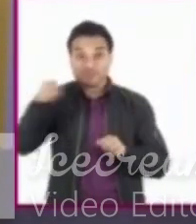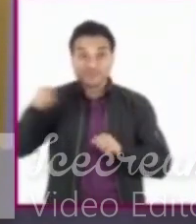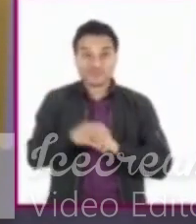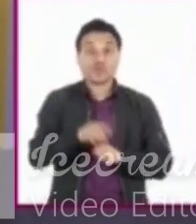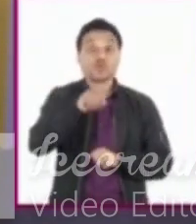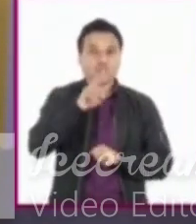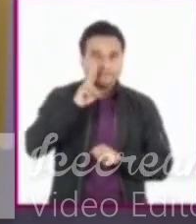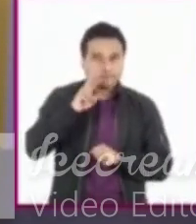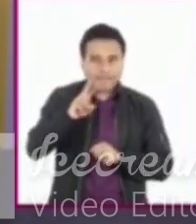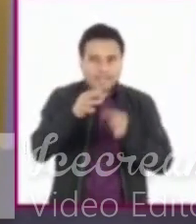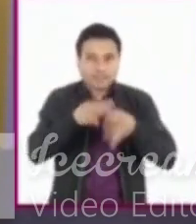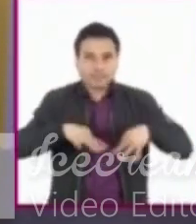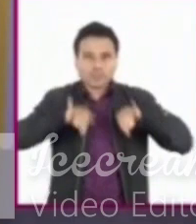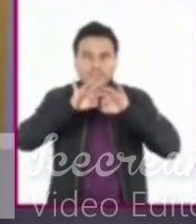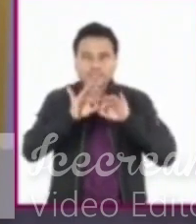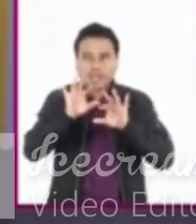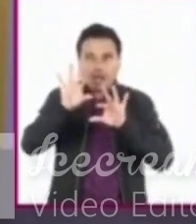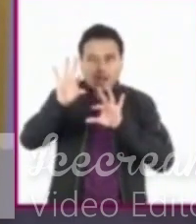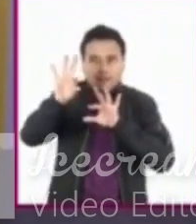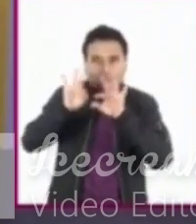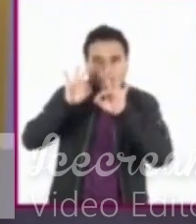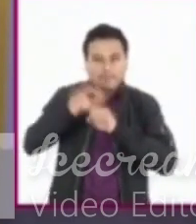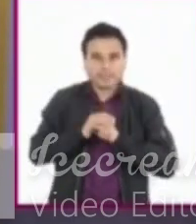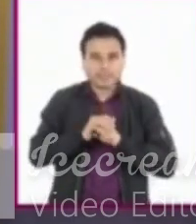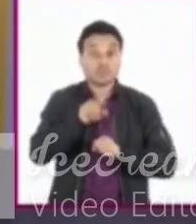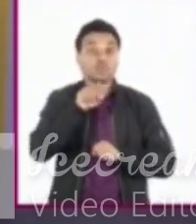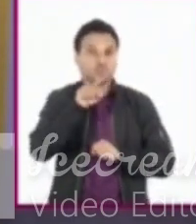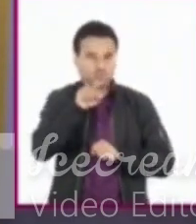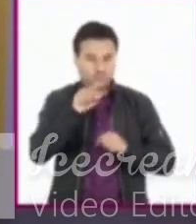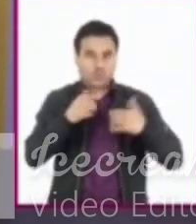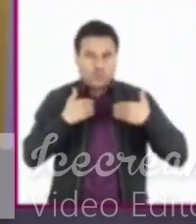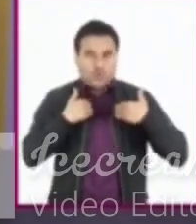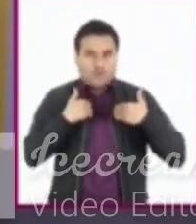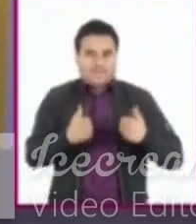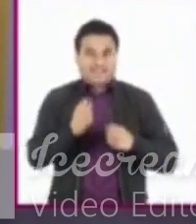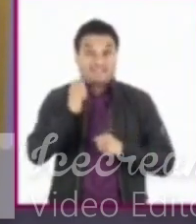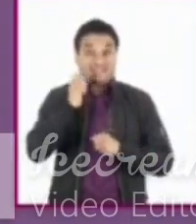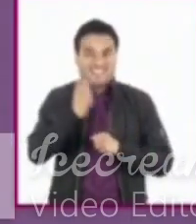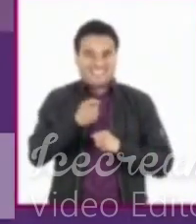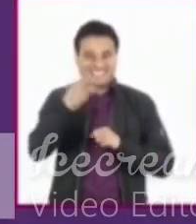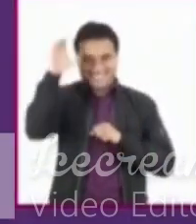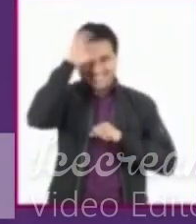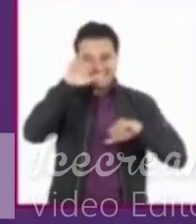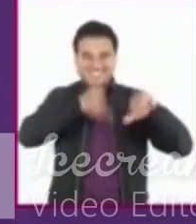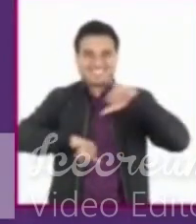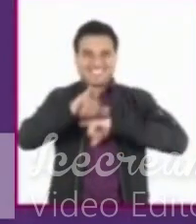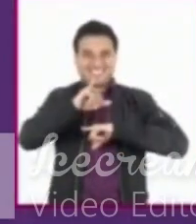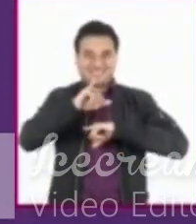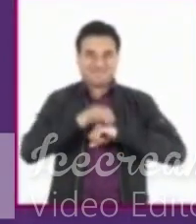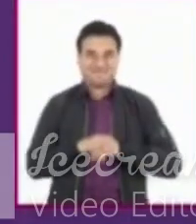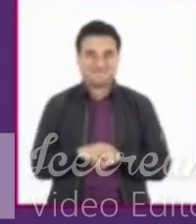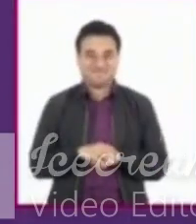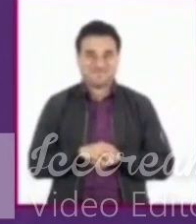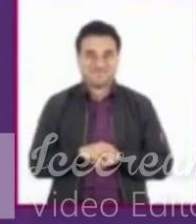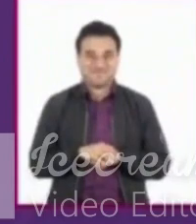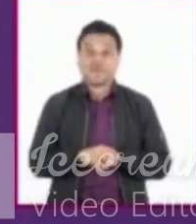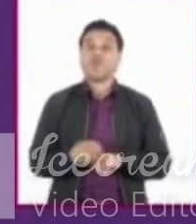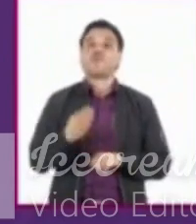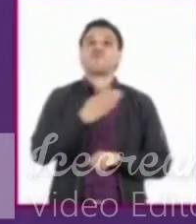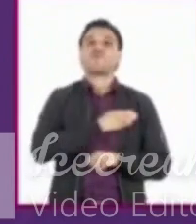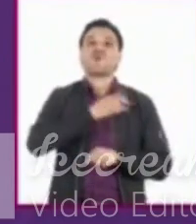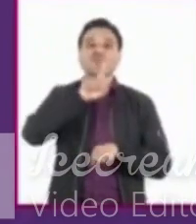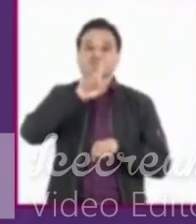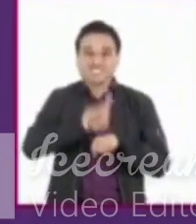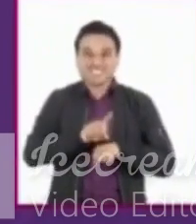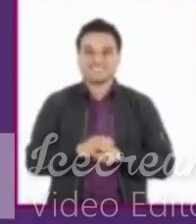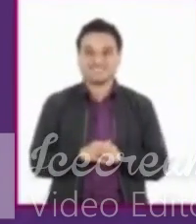las ideas principales para comprender más acerca de la ciencia química. Hola, buenos días.